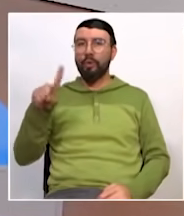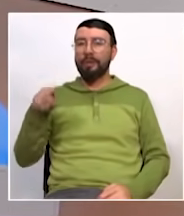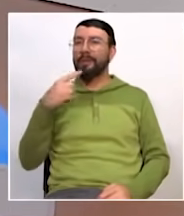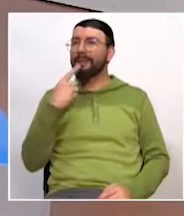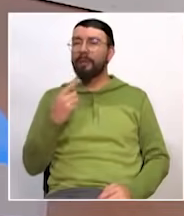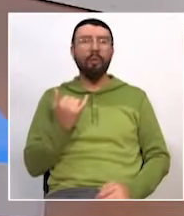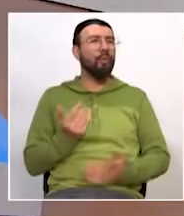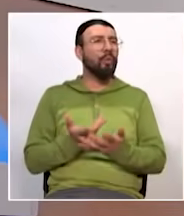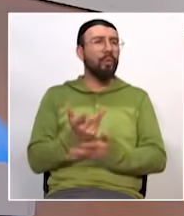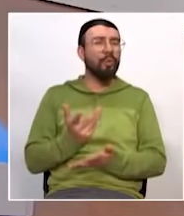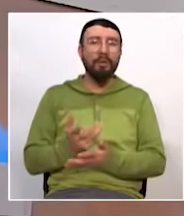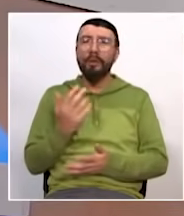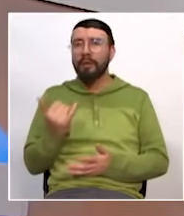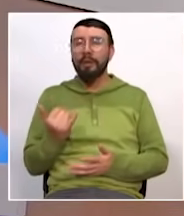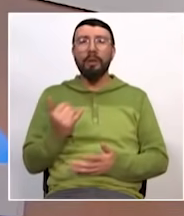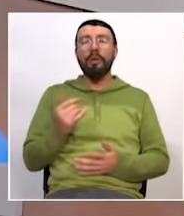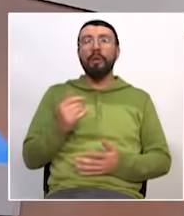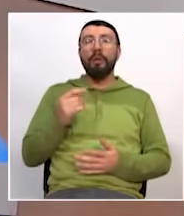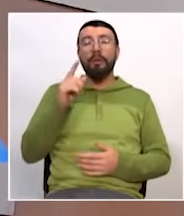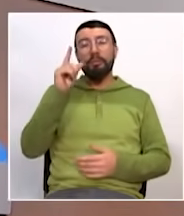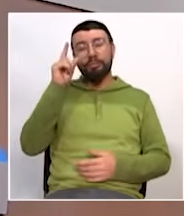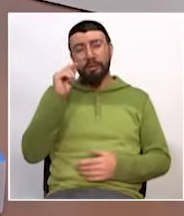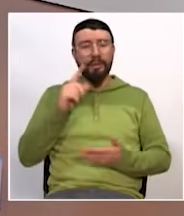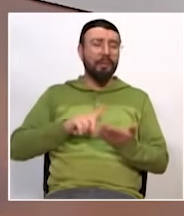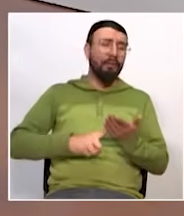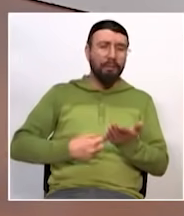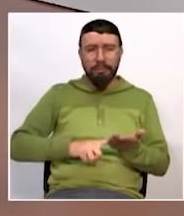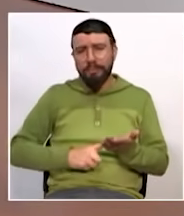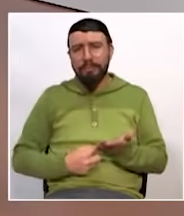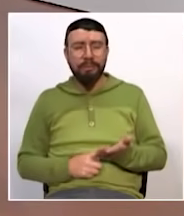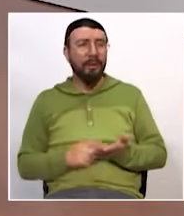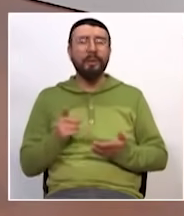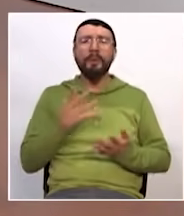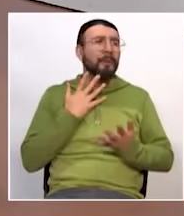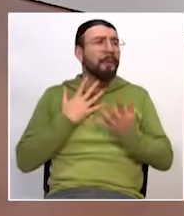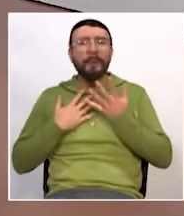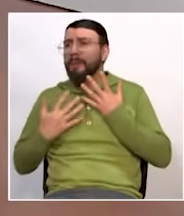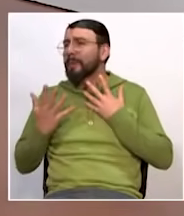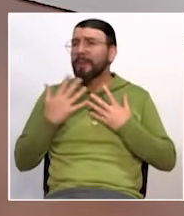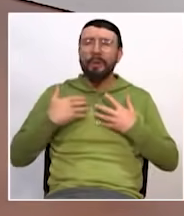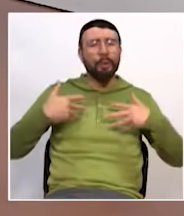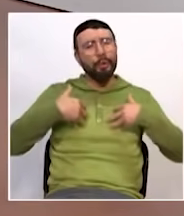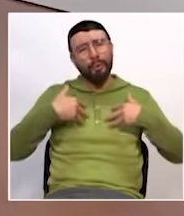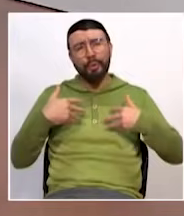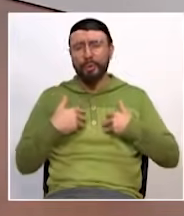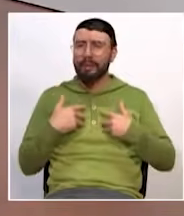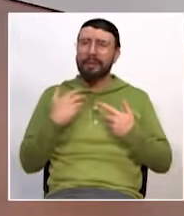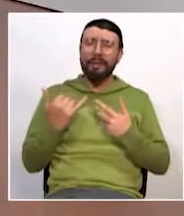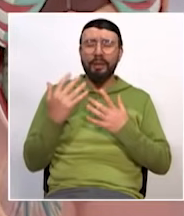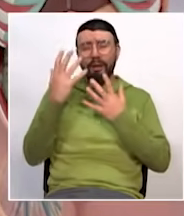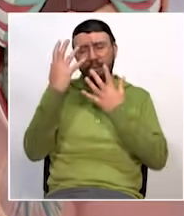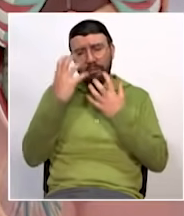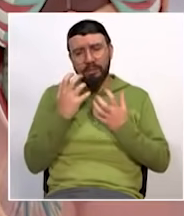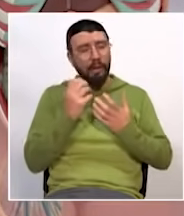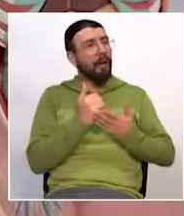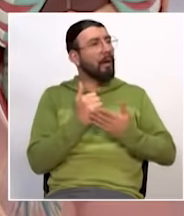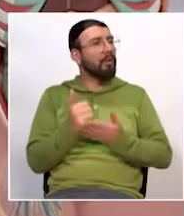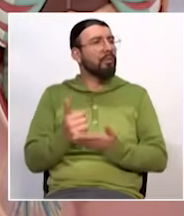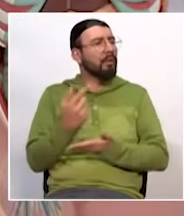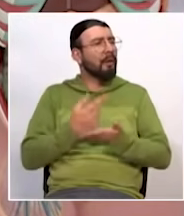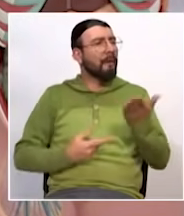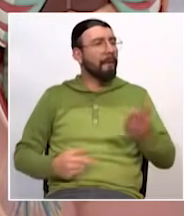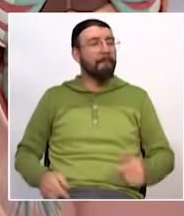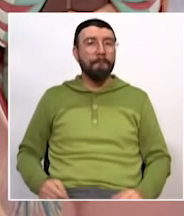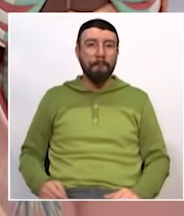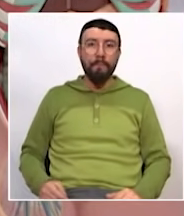por ansiedad y depresión ya que sufro mucho bien en principio el